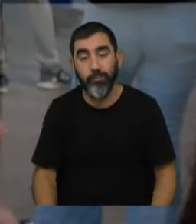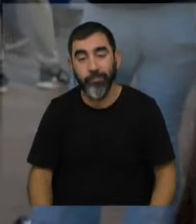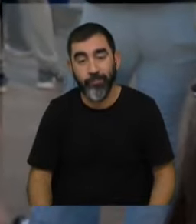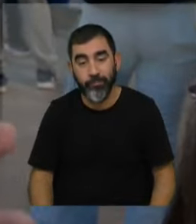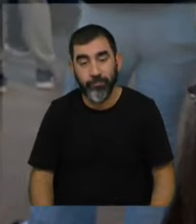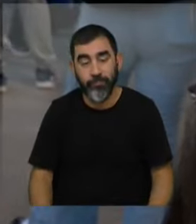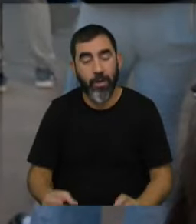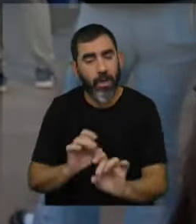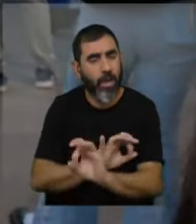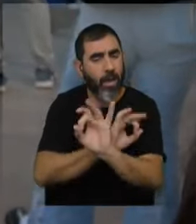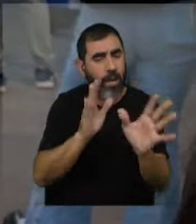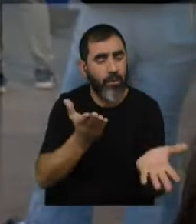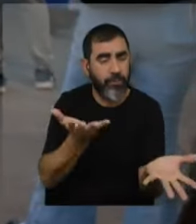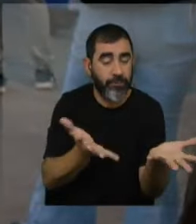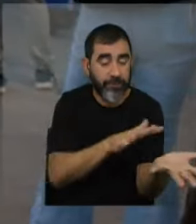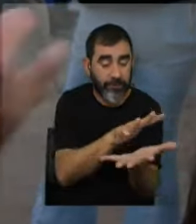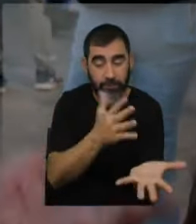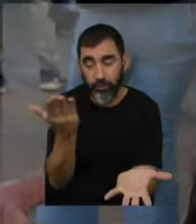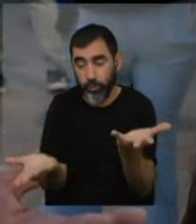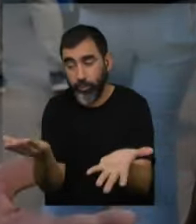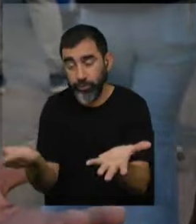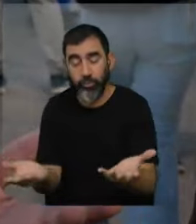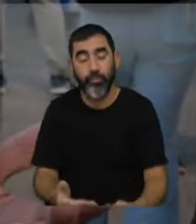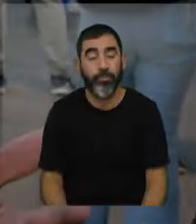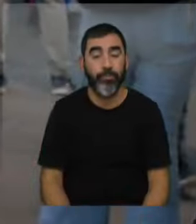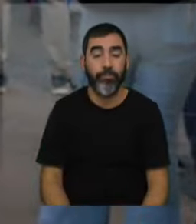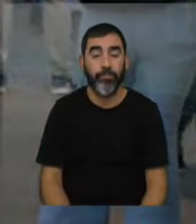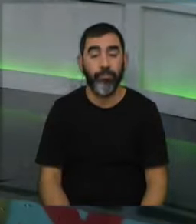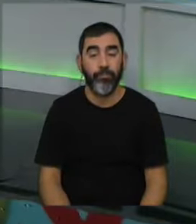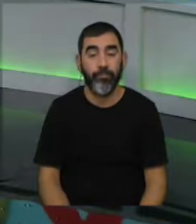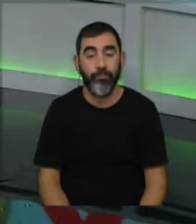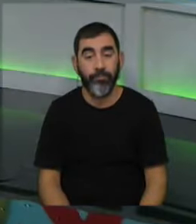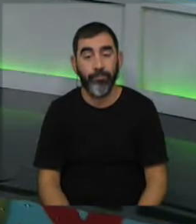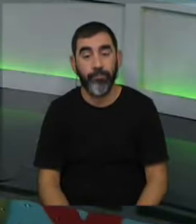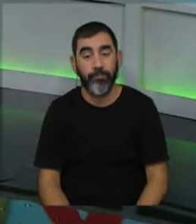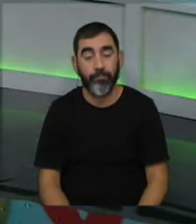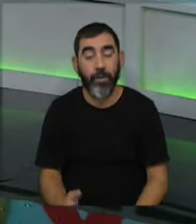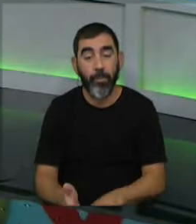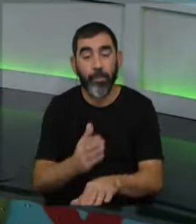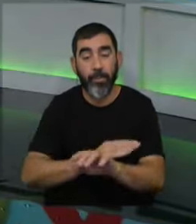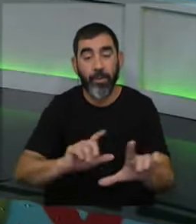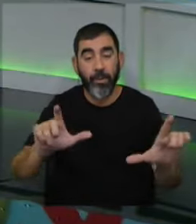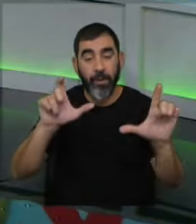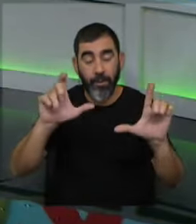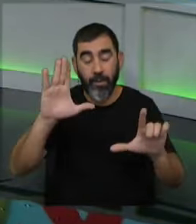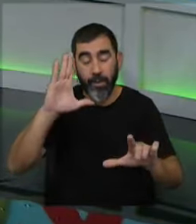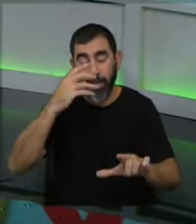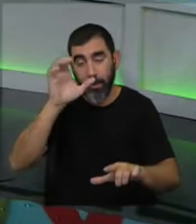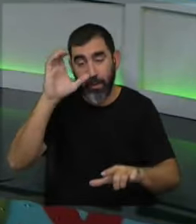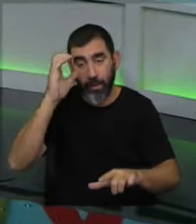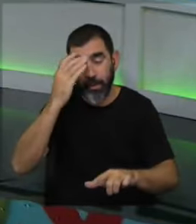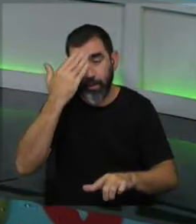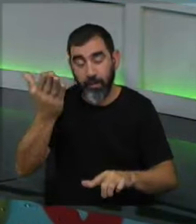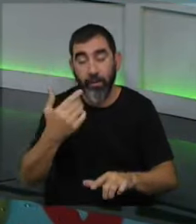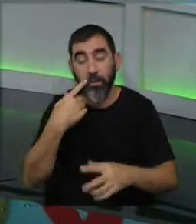es bastante claro el panorama de un balance con otro la precandidata del frente amplio Carolina cose dijo